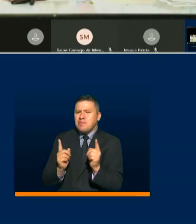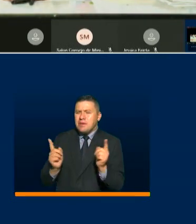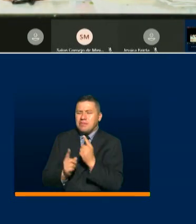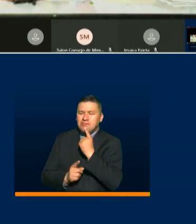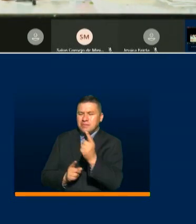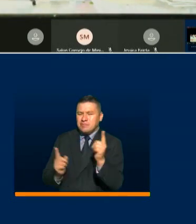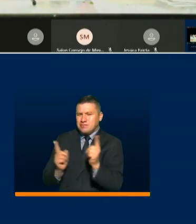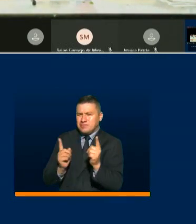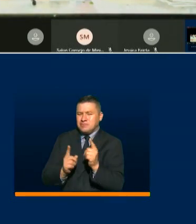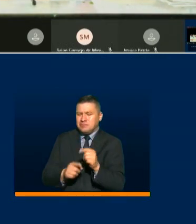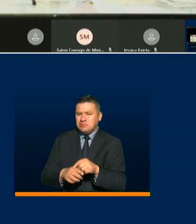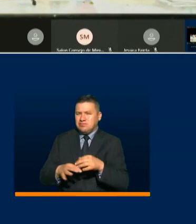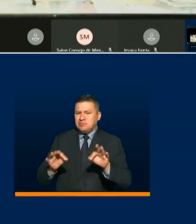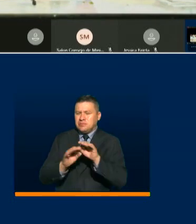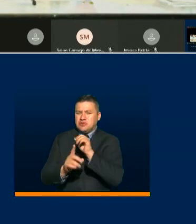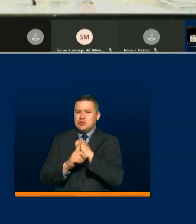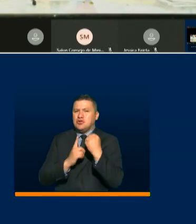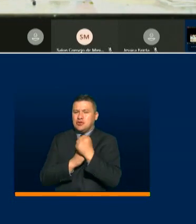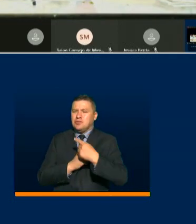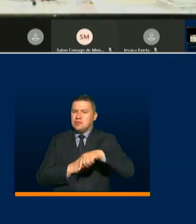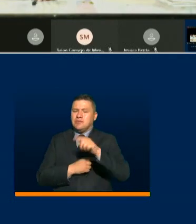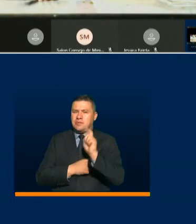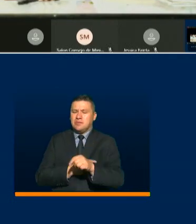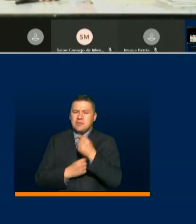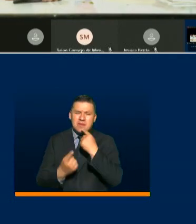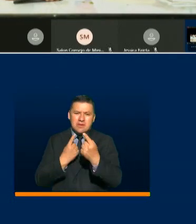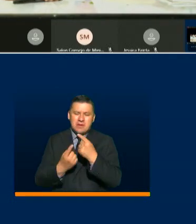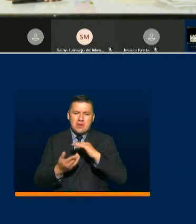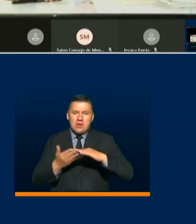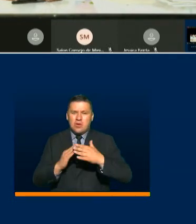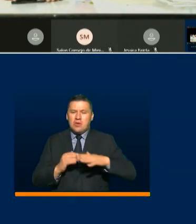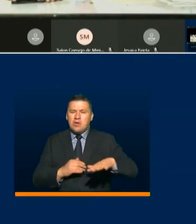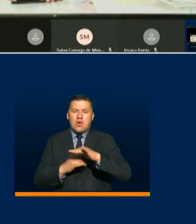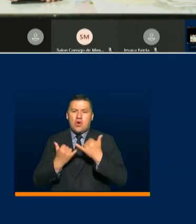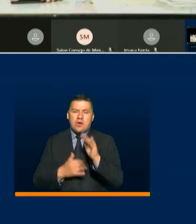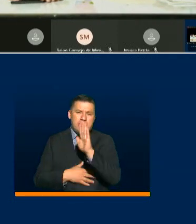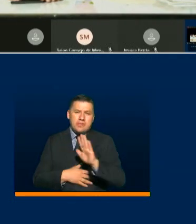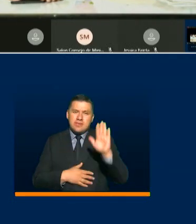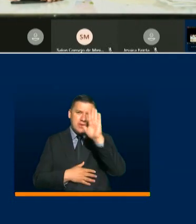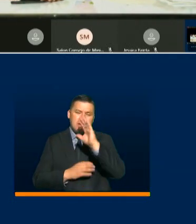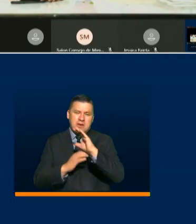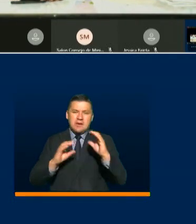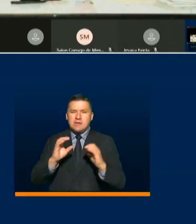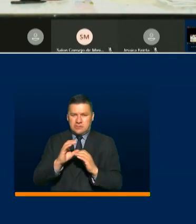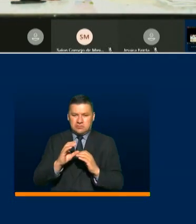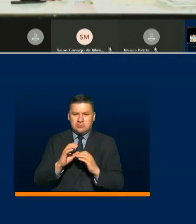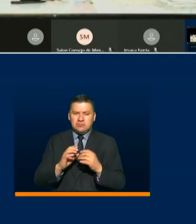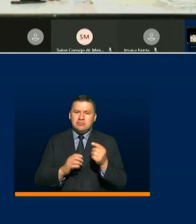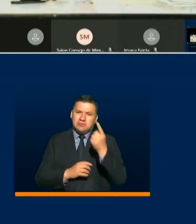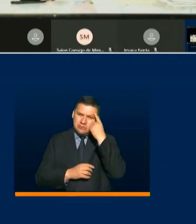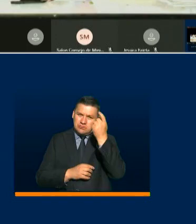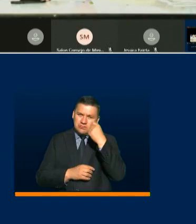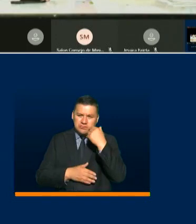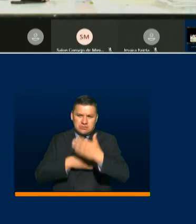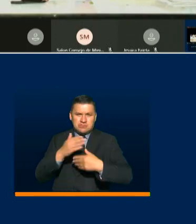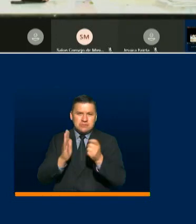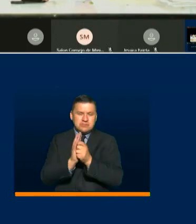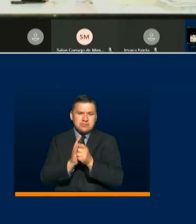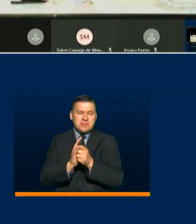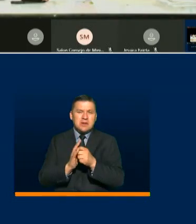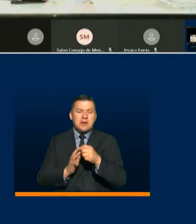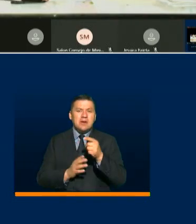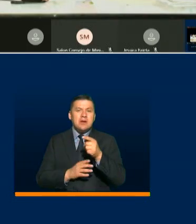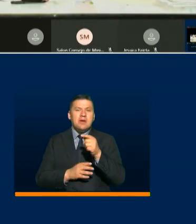estas intervenciones de carácter social y también los diálogos con la comunidad hoy en el Departamento del Cauca, donde tenemos en marcha tanto el